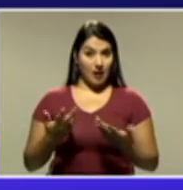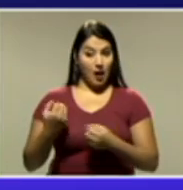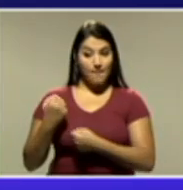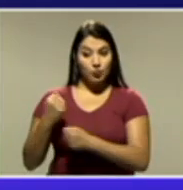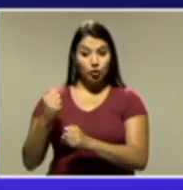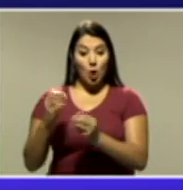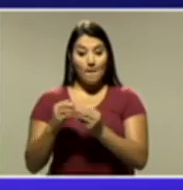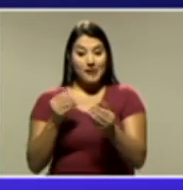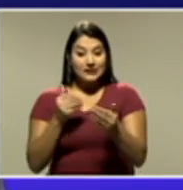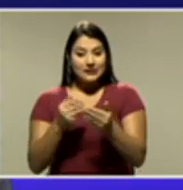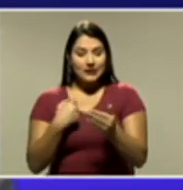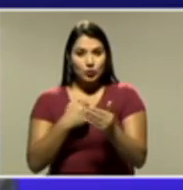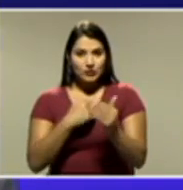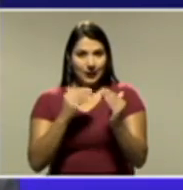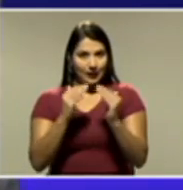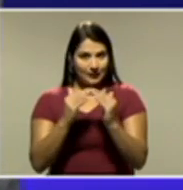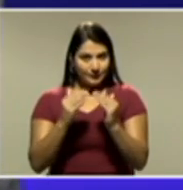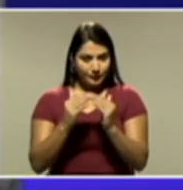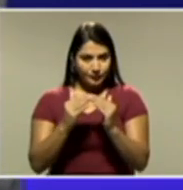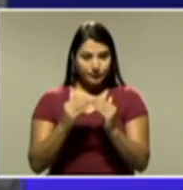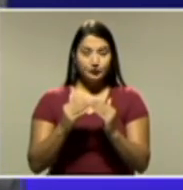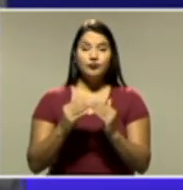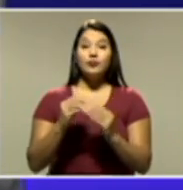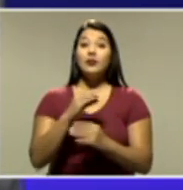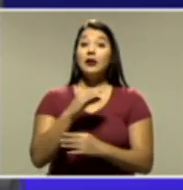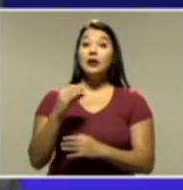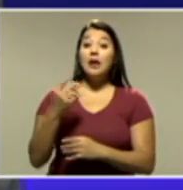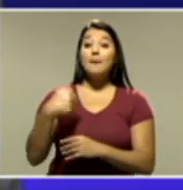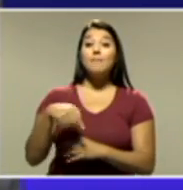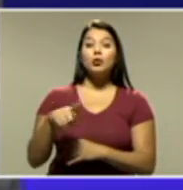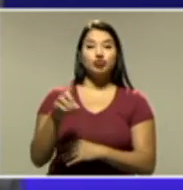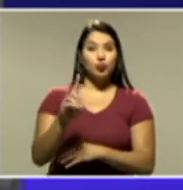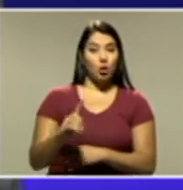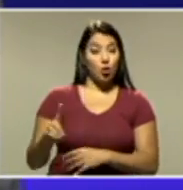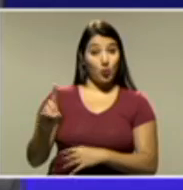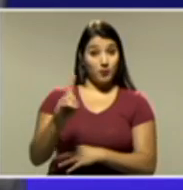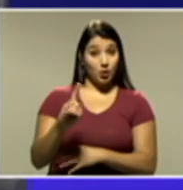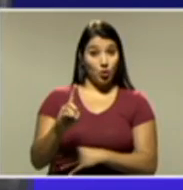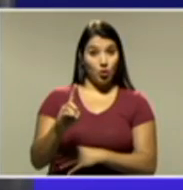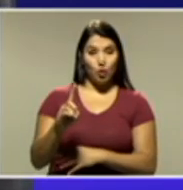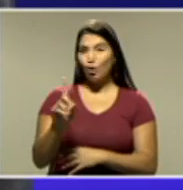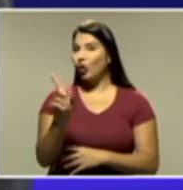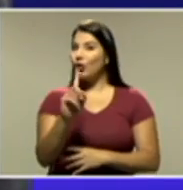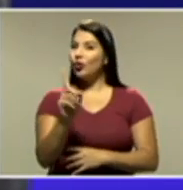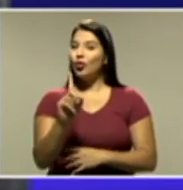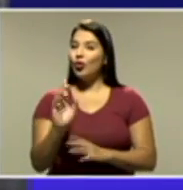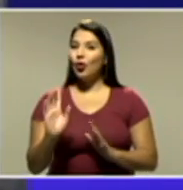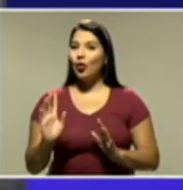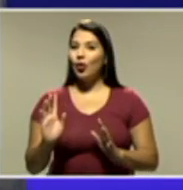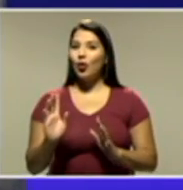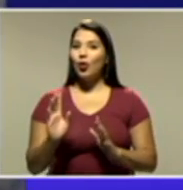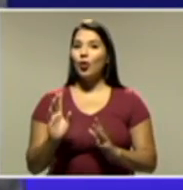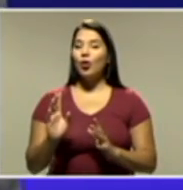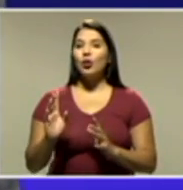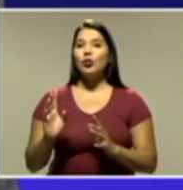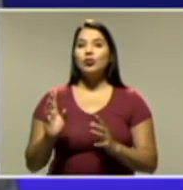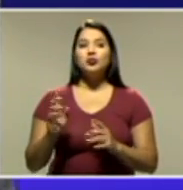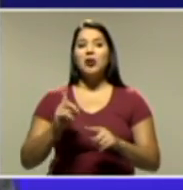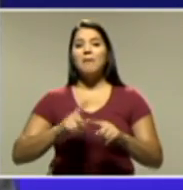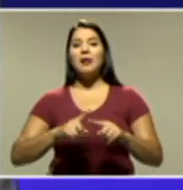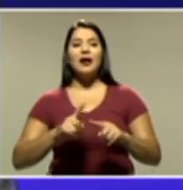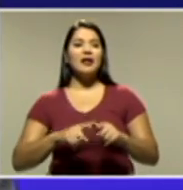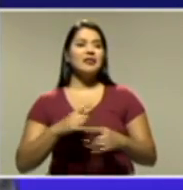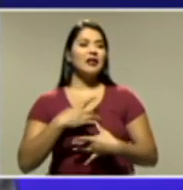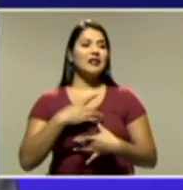barrios y en los pueblos donde habitamos, y que el próximo domingo no se juega el interés del tribunal ni el prestigio